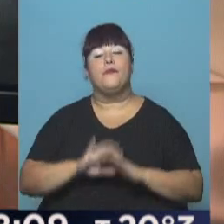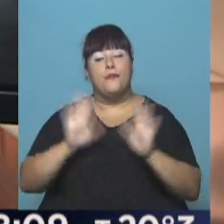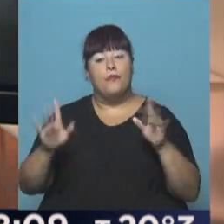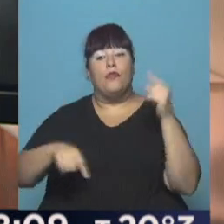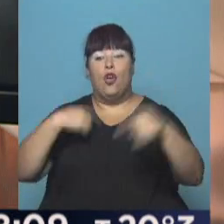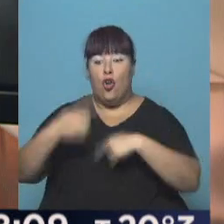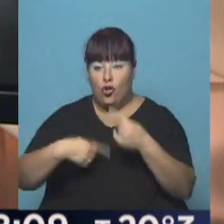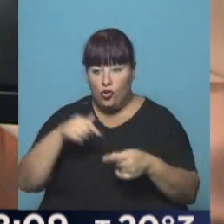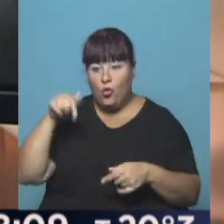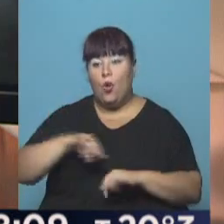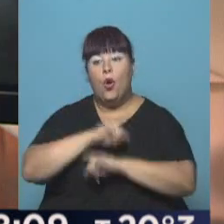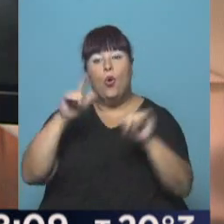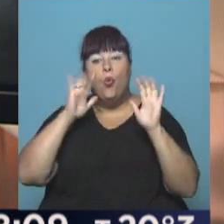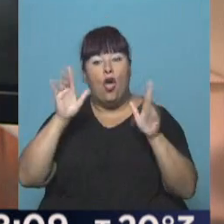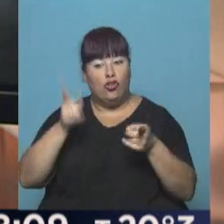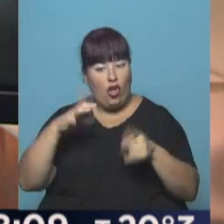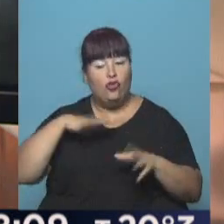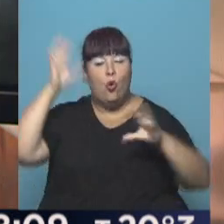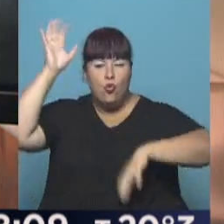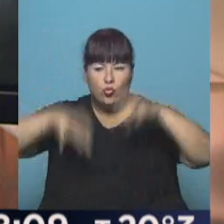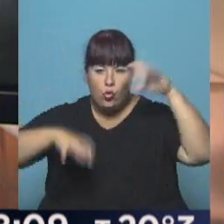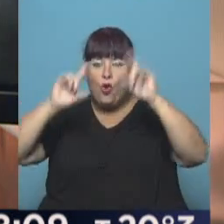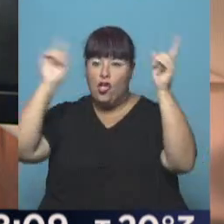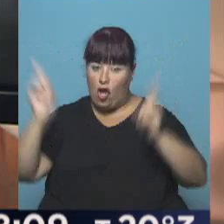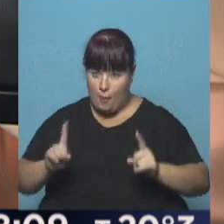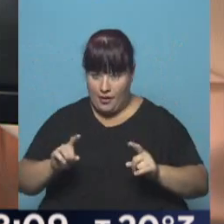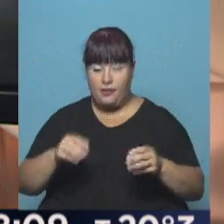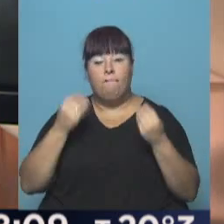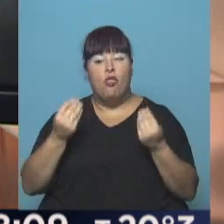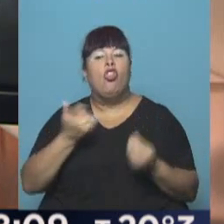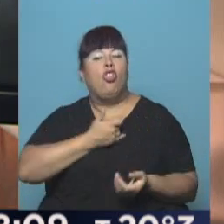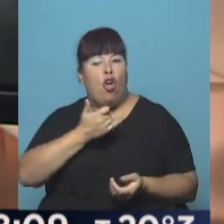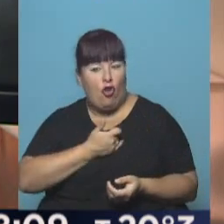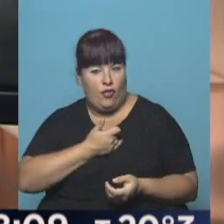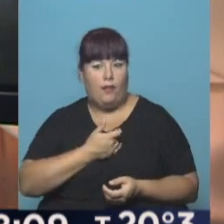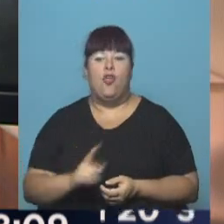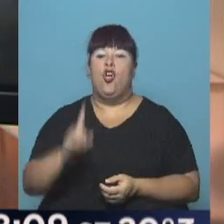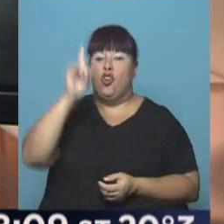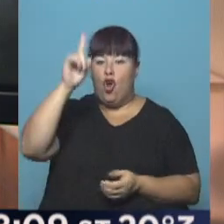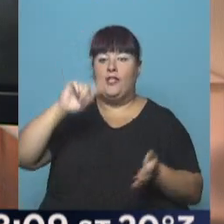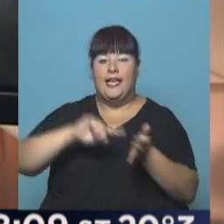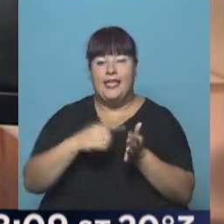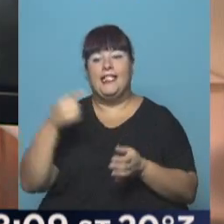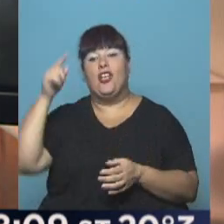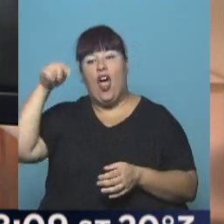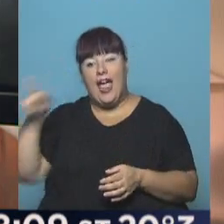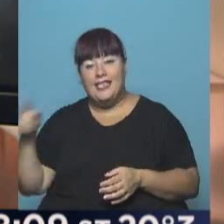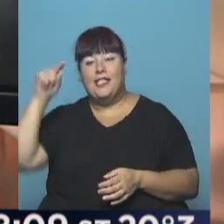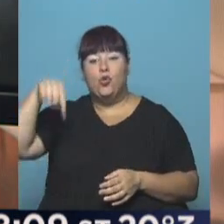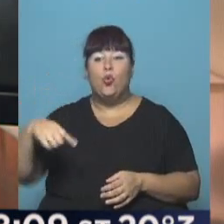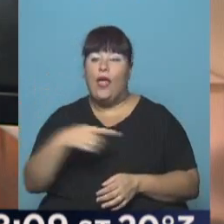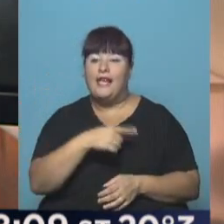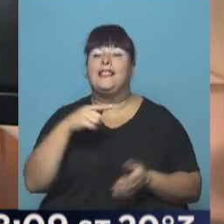Pero continúa el alerta vigente por lluvias y tormentas fuertes. ¿Para dónde? Para el norte, el centro, el este y el sudeste de